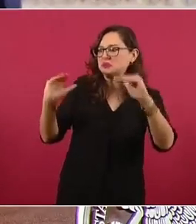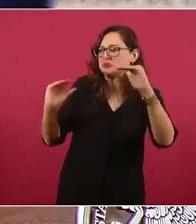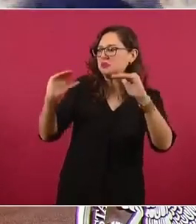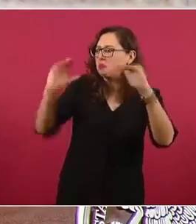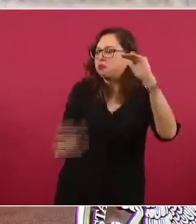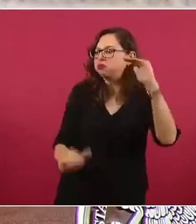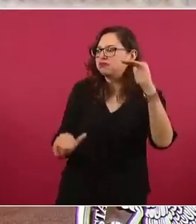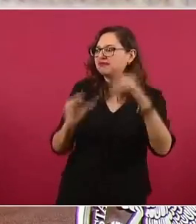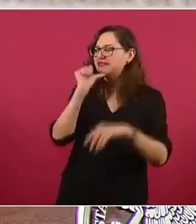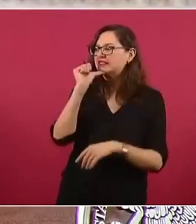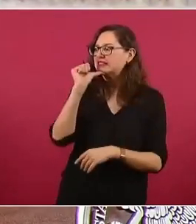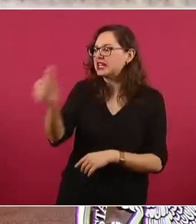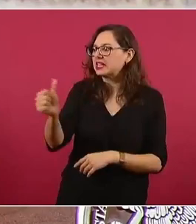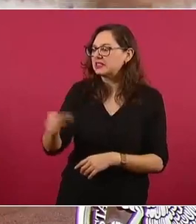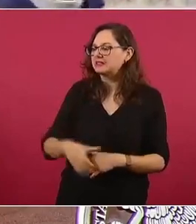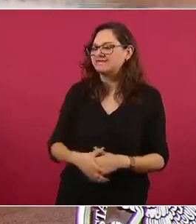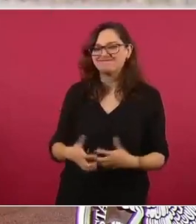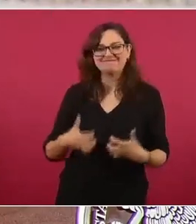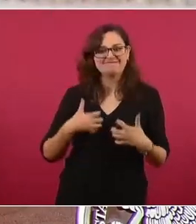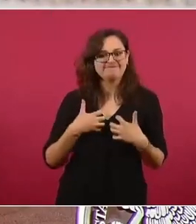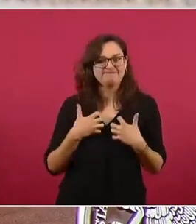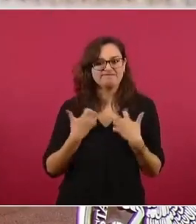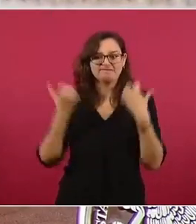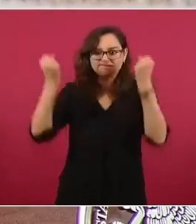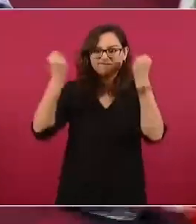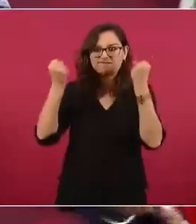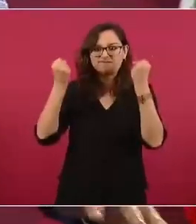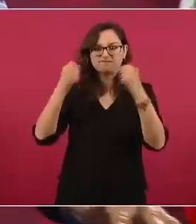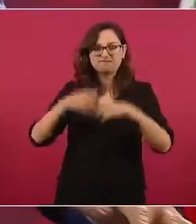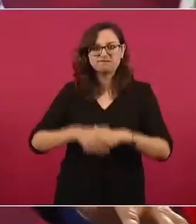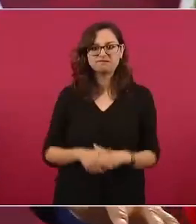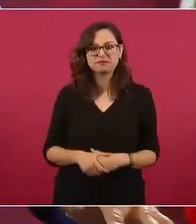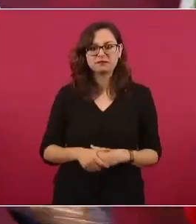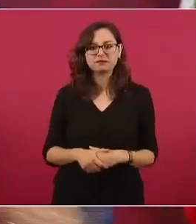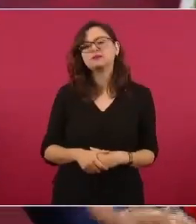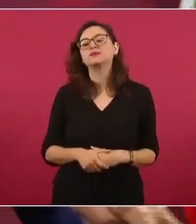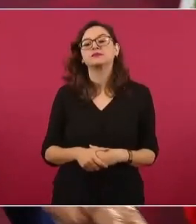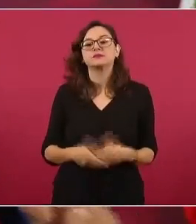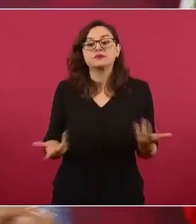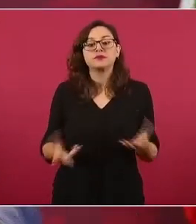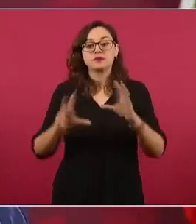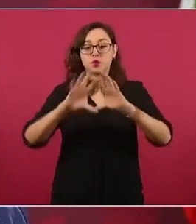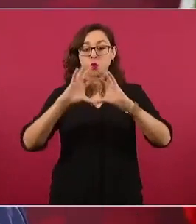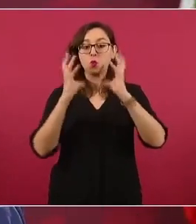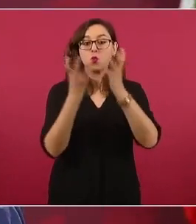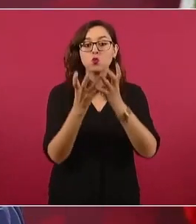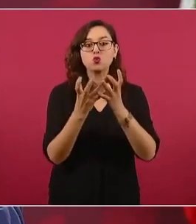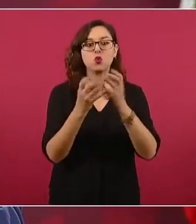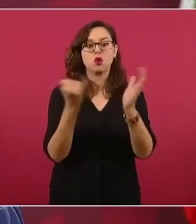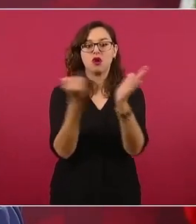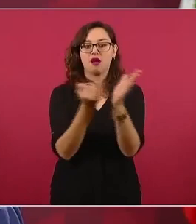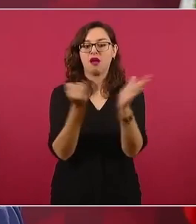que en esta inflación mundial México es de los países menos afectados.